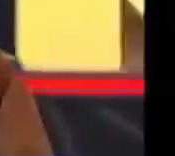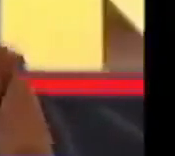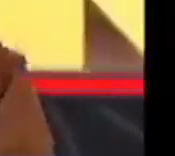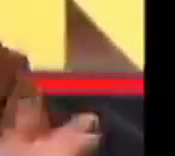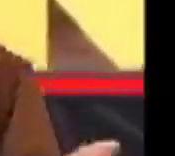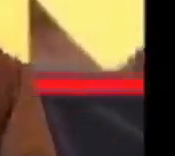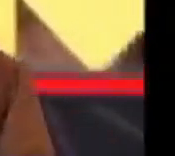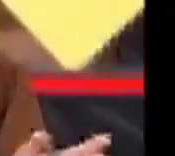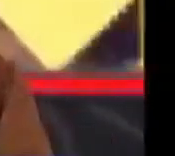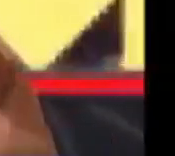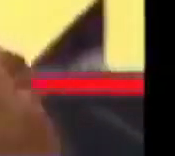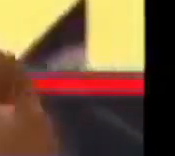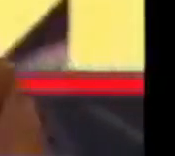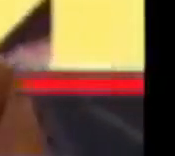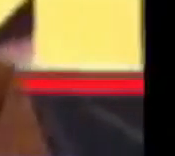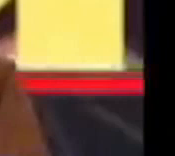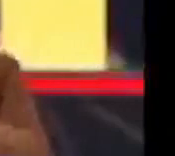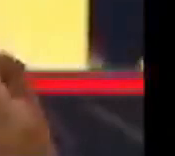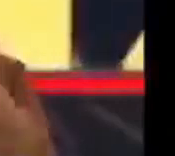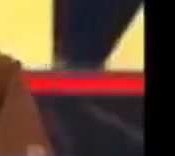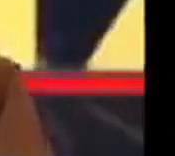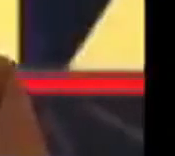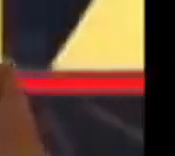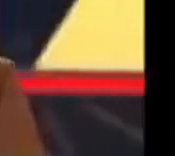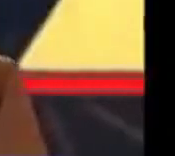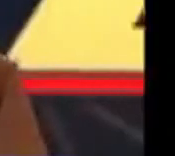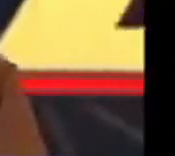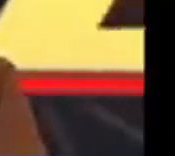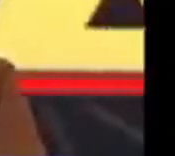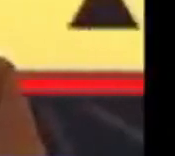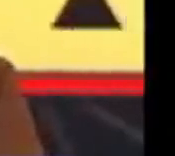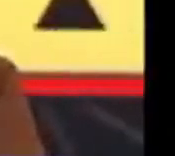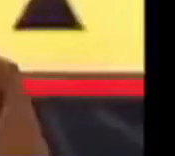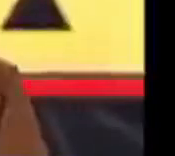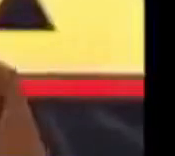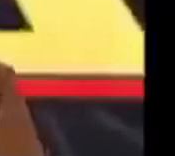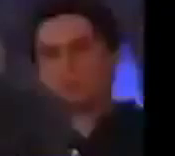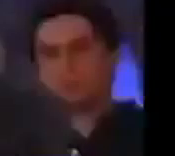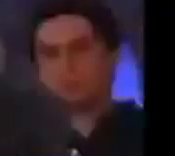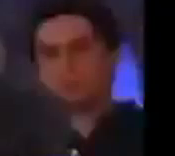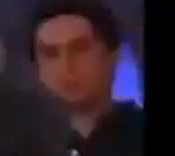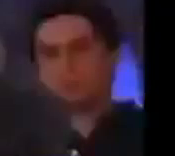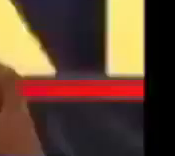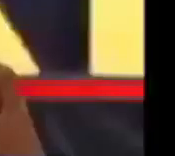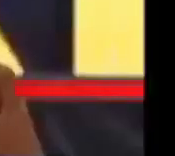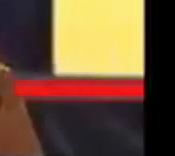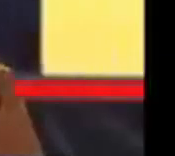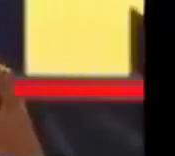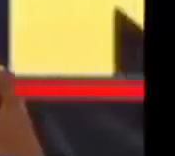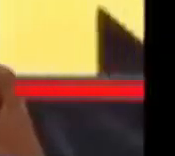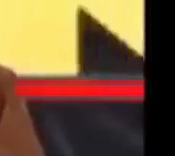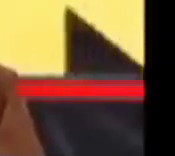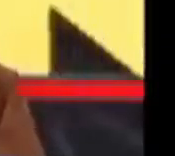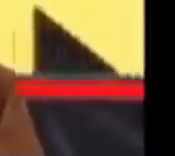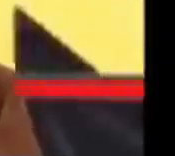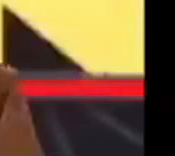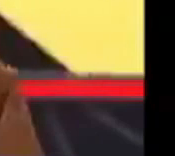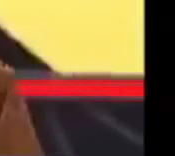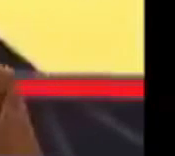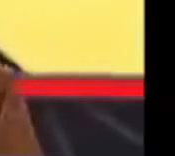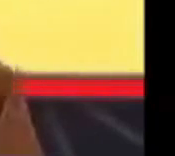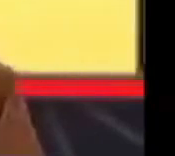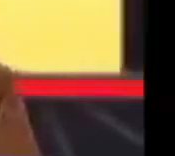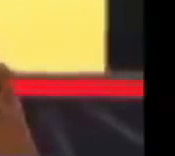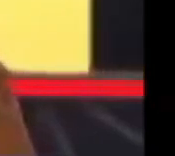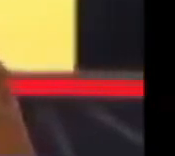Corte Suprema y todos estimaron igual que yo que no era ni amnistiable ni prescriptible. ¿Y por qué? No era amnistiable, ¿por qué? Porque el